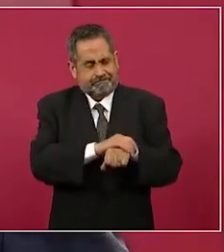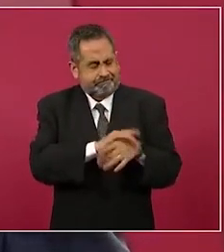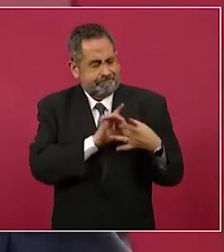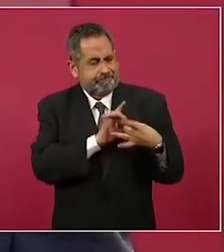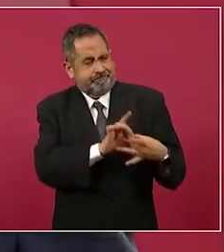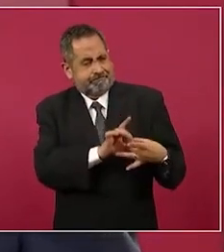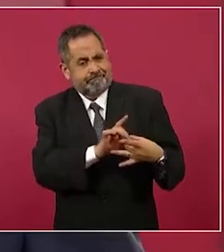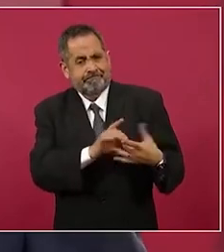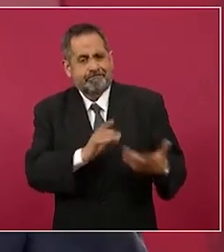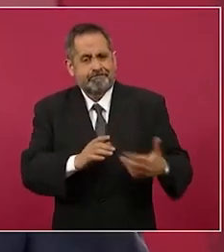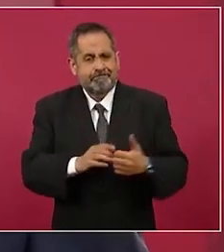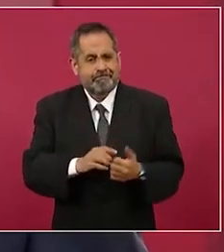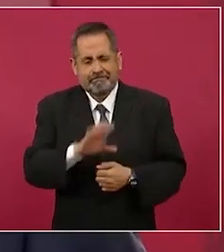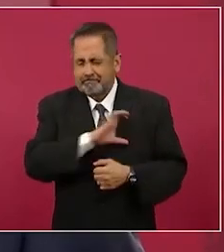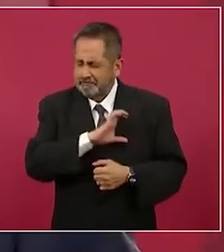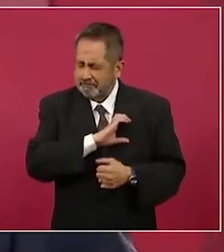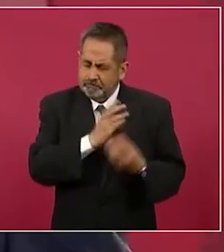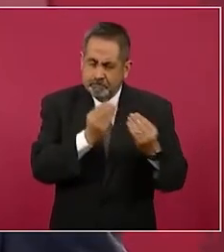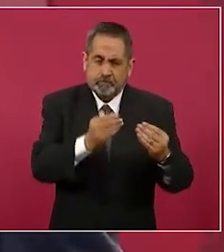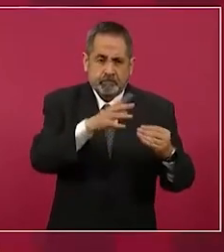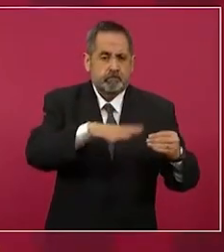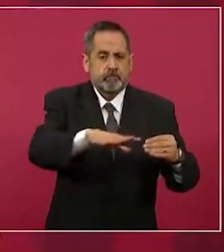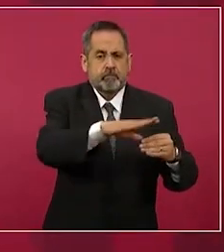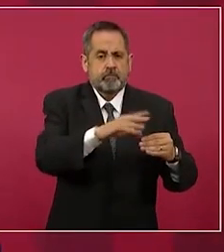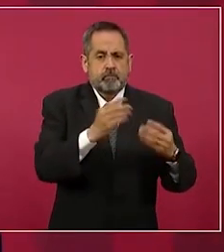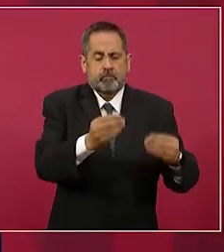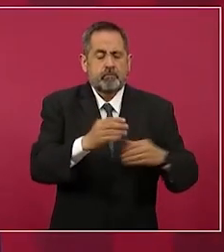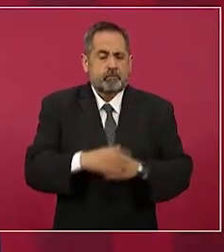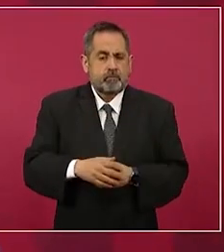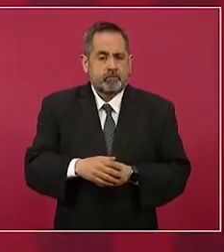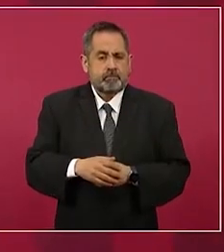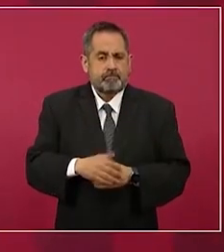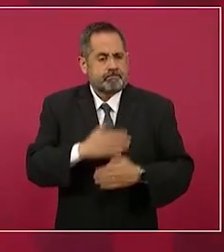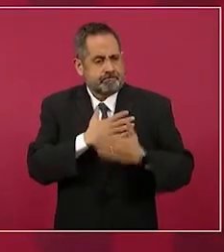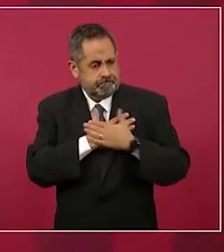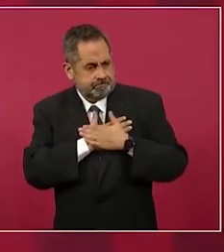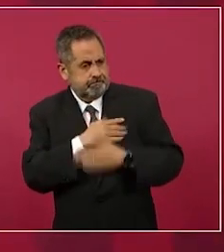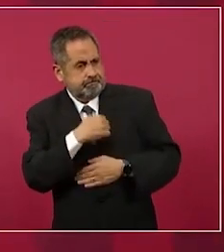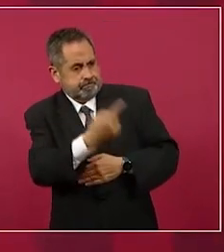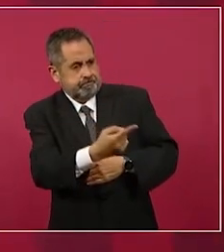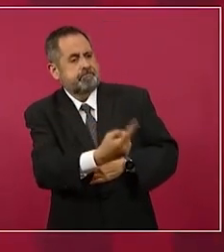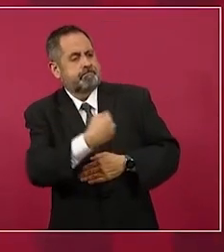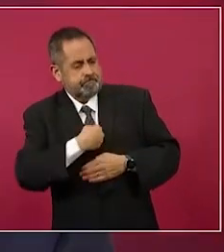alma, que nos queremos mucho y que amor con amor se paga,